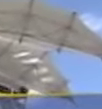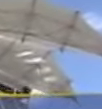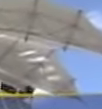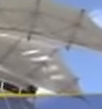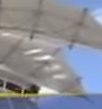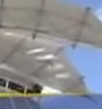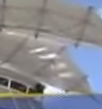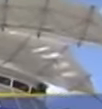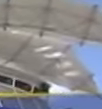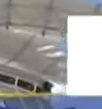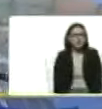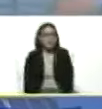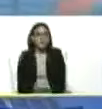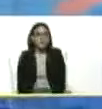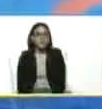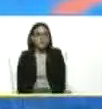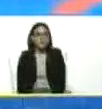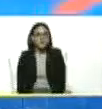ministros